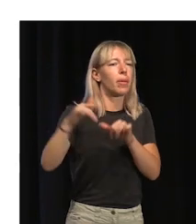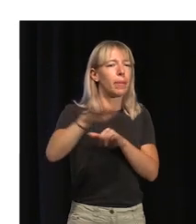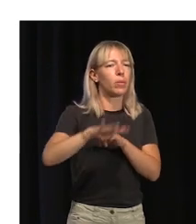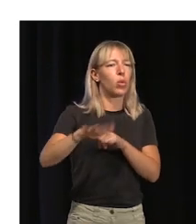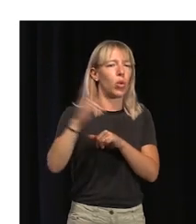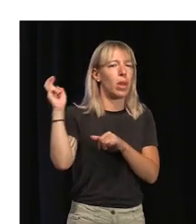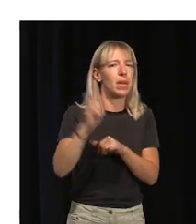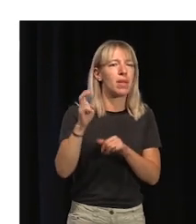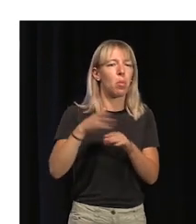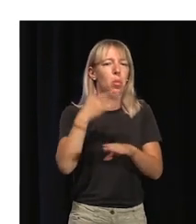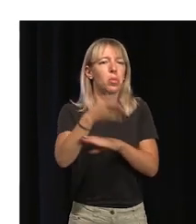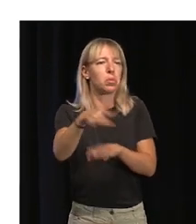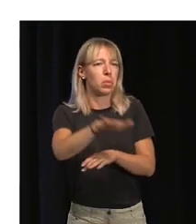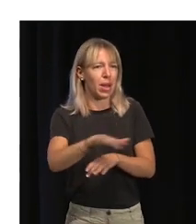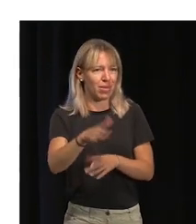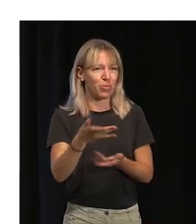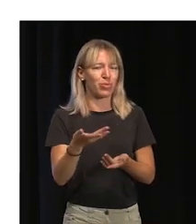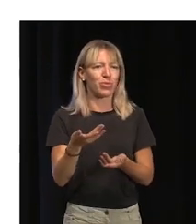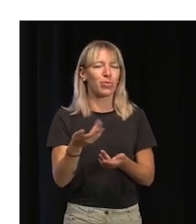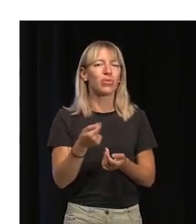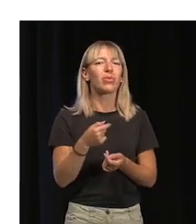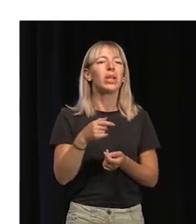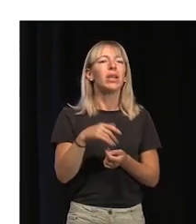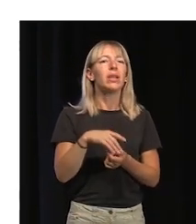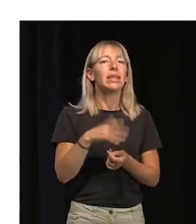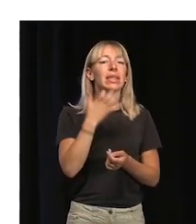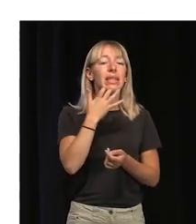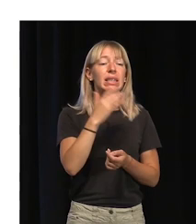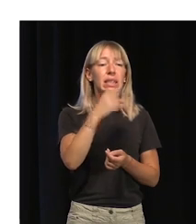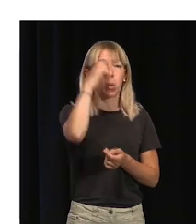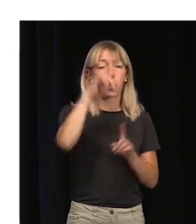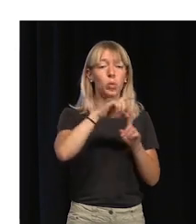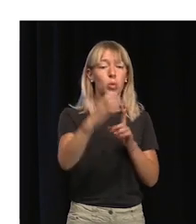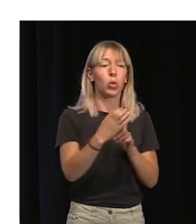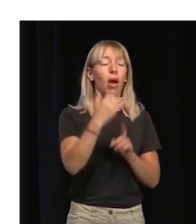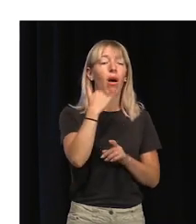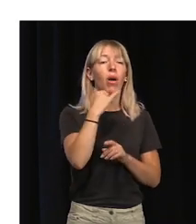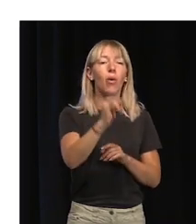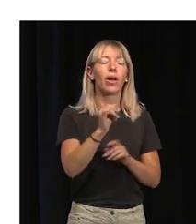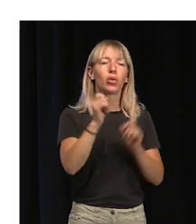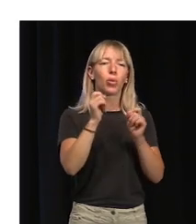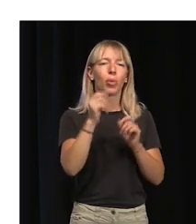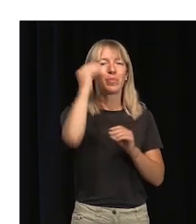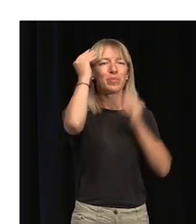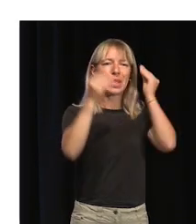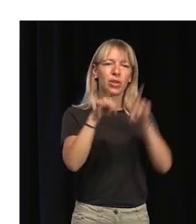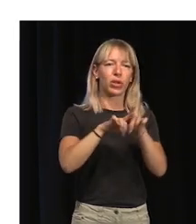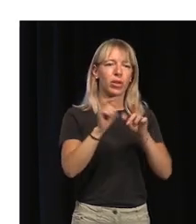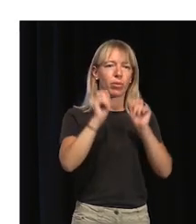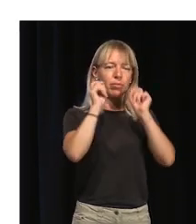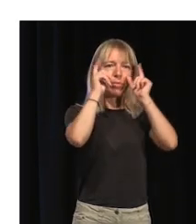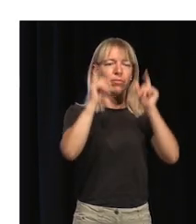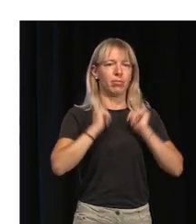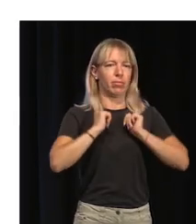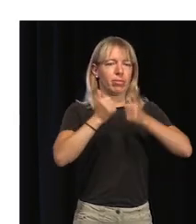y a dónde vamos. Y, por supuesto, si algo tiene la cultura es que despierta el pensamiento crítico, ¿no?, porque todas las